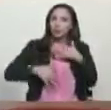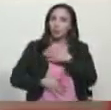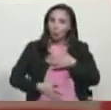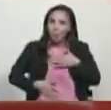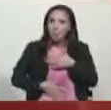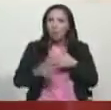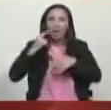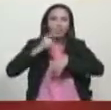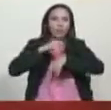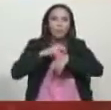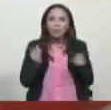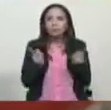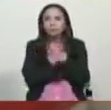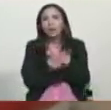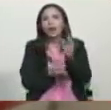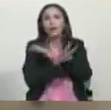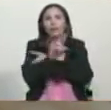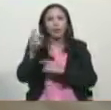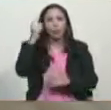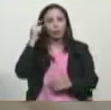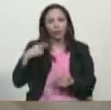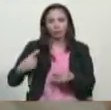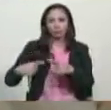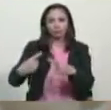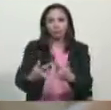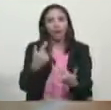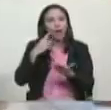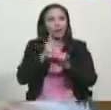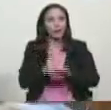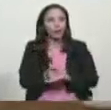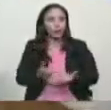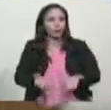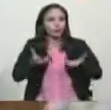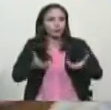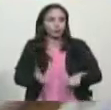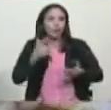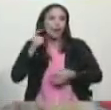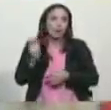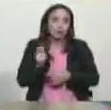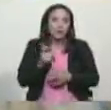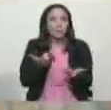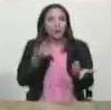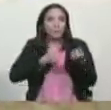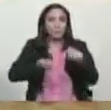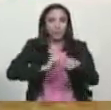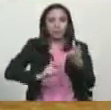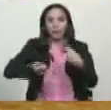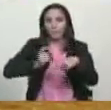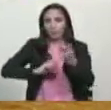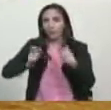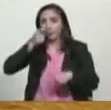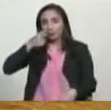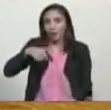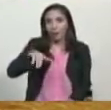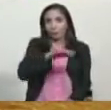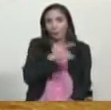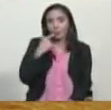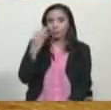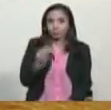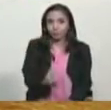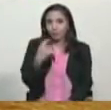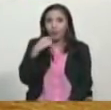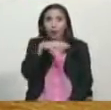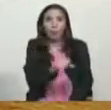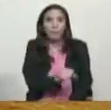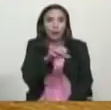poco tiempo, en apenas 42 días, los kilos que necesitamos para que nuestro pueblo pueda definitivamente poder